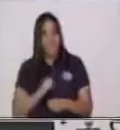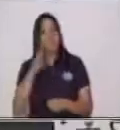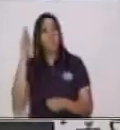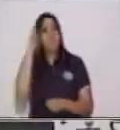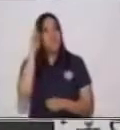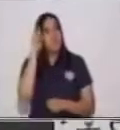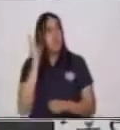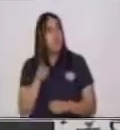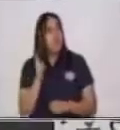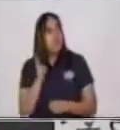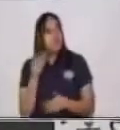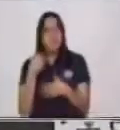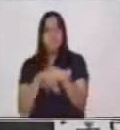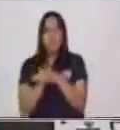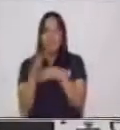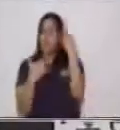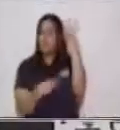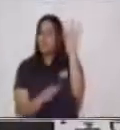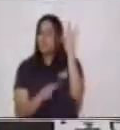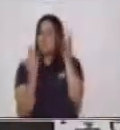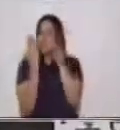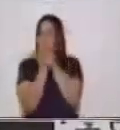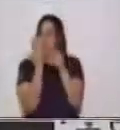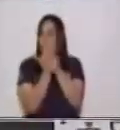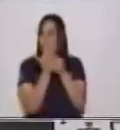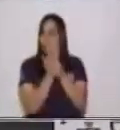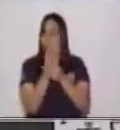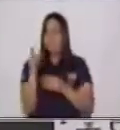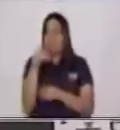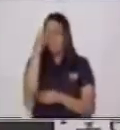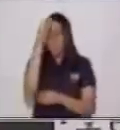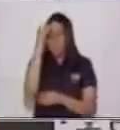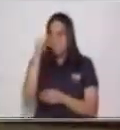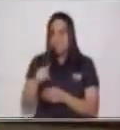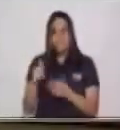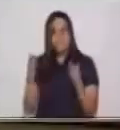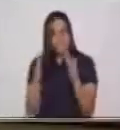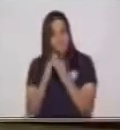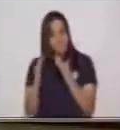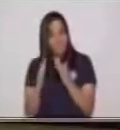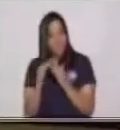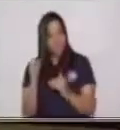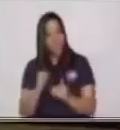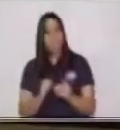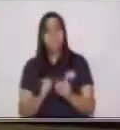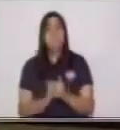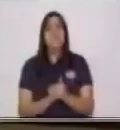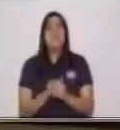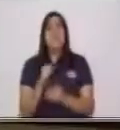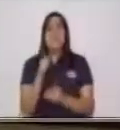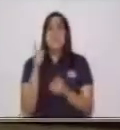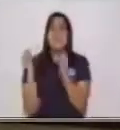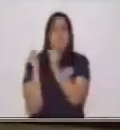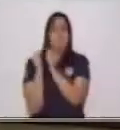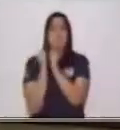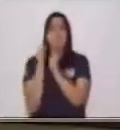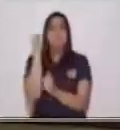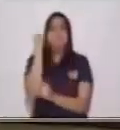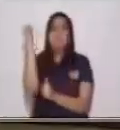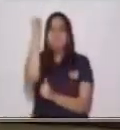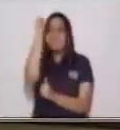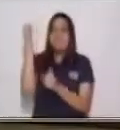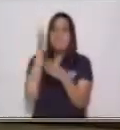por favor, guardar todos tus trabajos y tus ejercicios en el portafolio de Aprendo en Casa, y con quien te encuentres en este